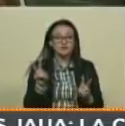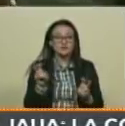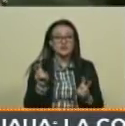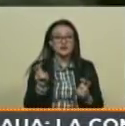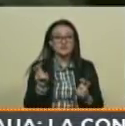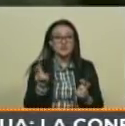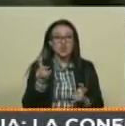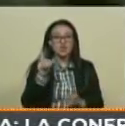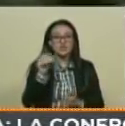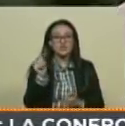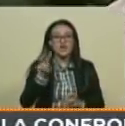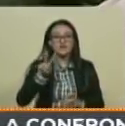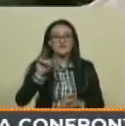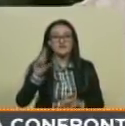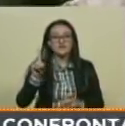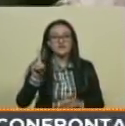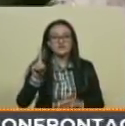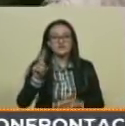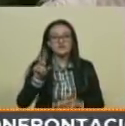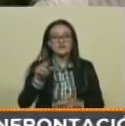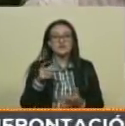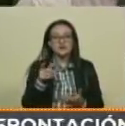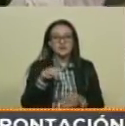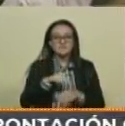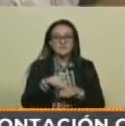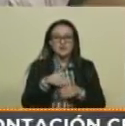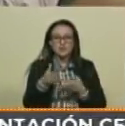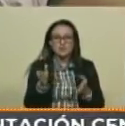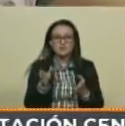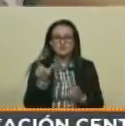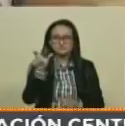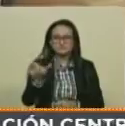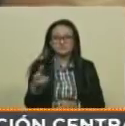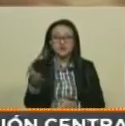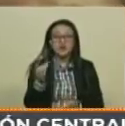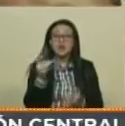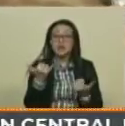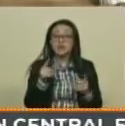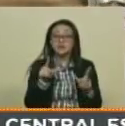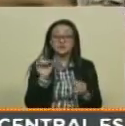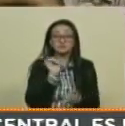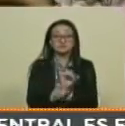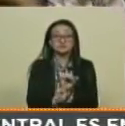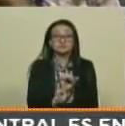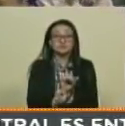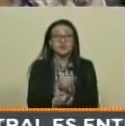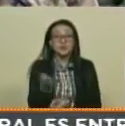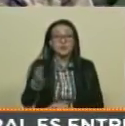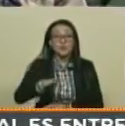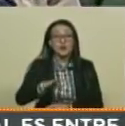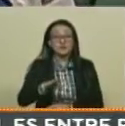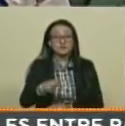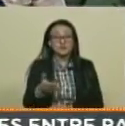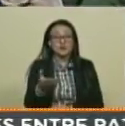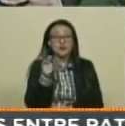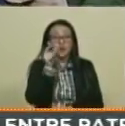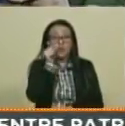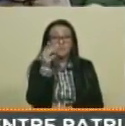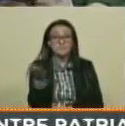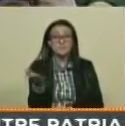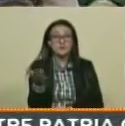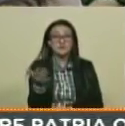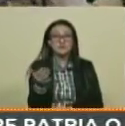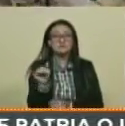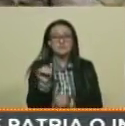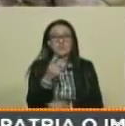Vallenilla. Gracias a gestiones del nuevo Ministerio Público, fue privado de libertad el responsable de la muerte de este joven, ocurrida el